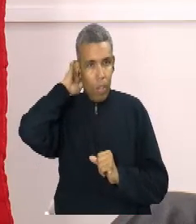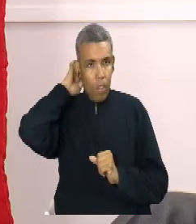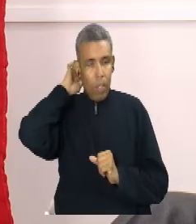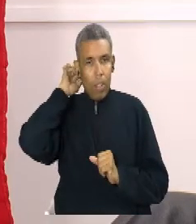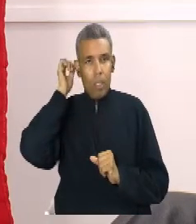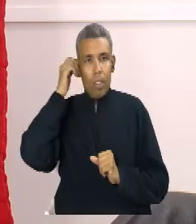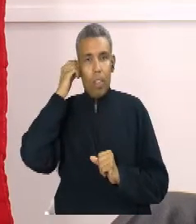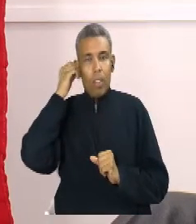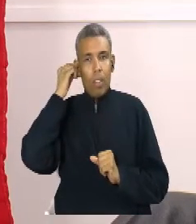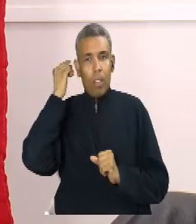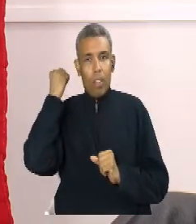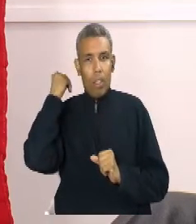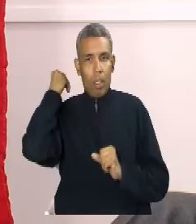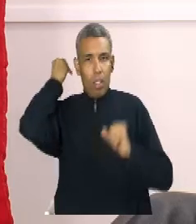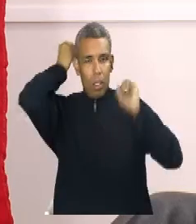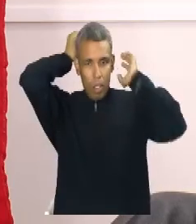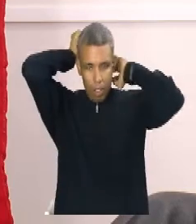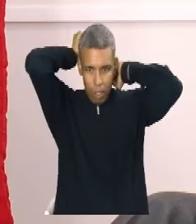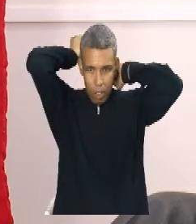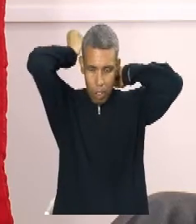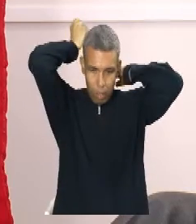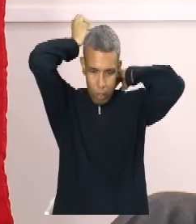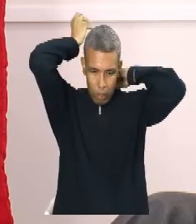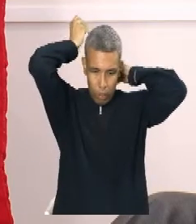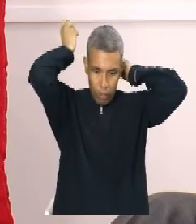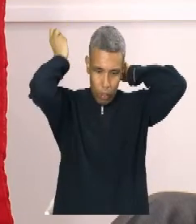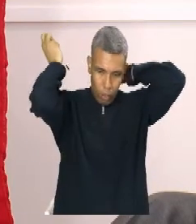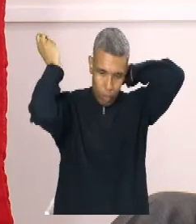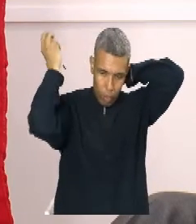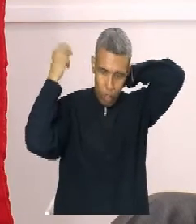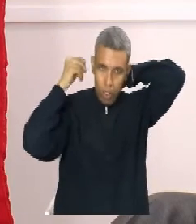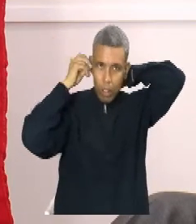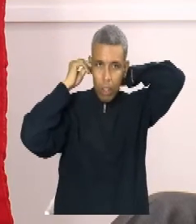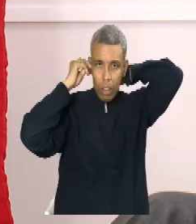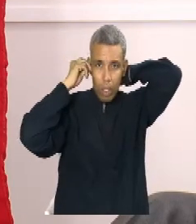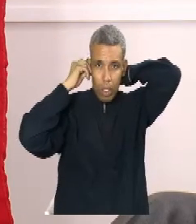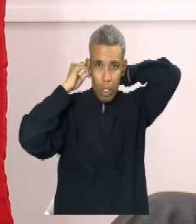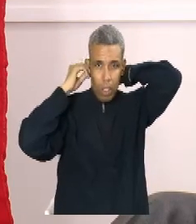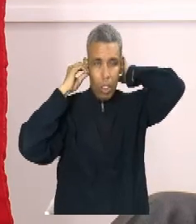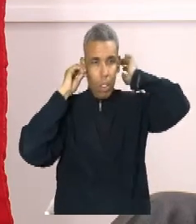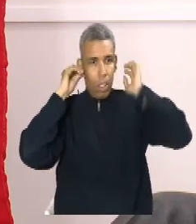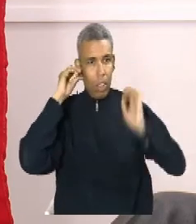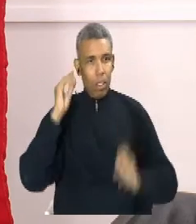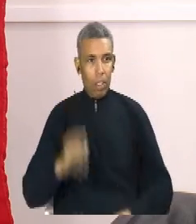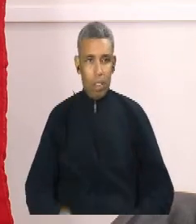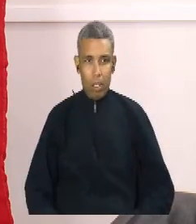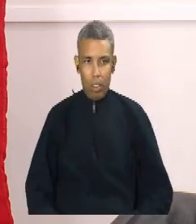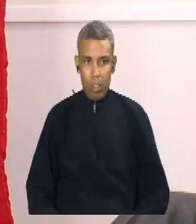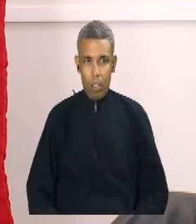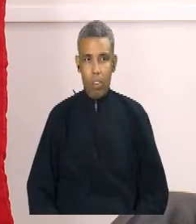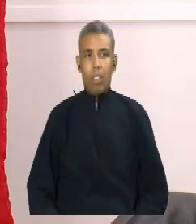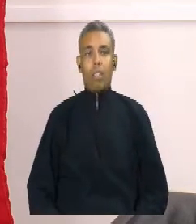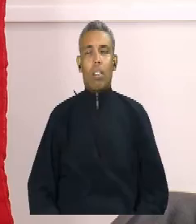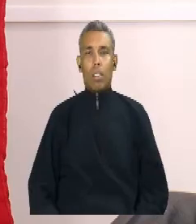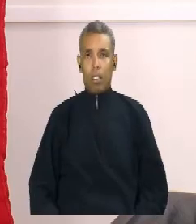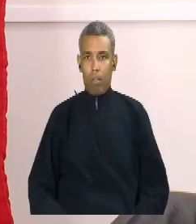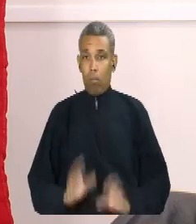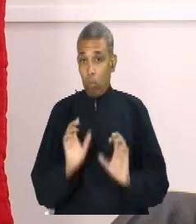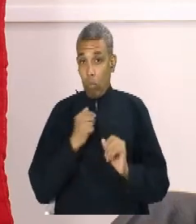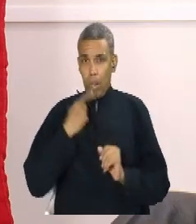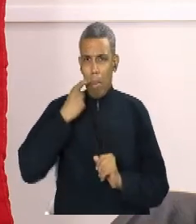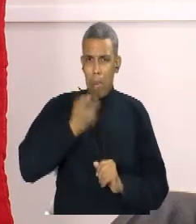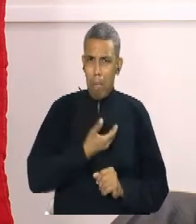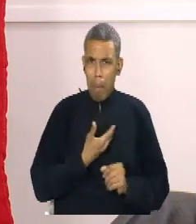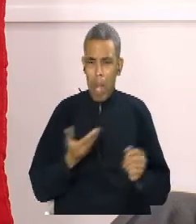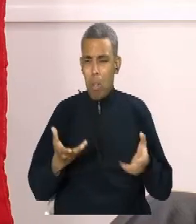si tenga un pensamiento algún libro es importante la lectura también nosotros no nacimos aprendidos como papás en donde está